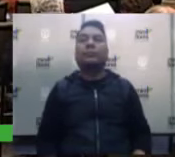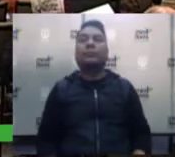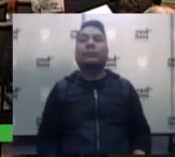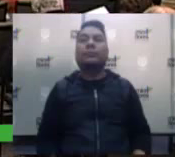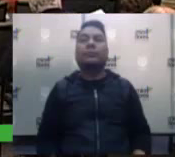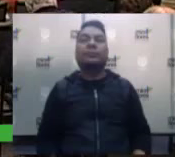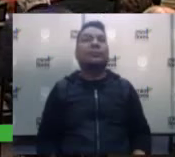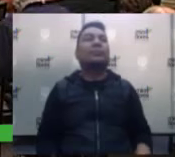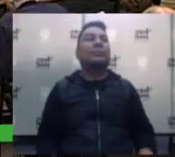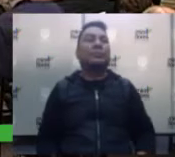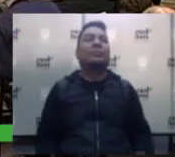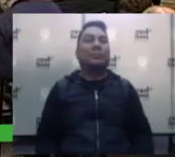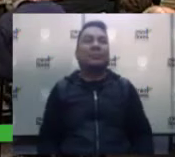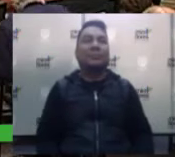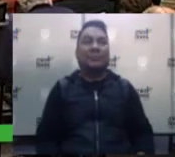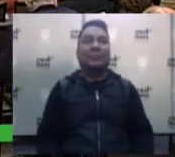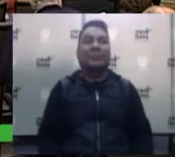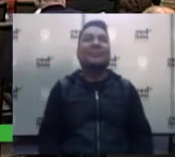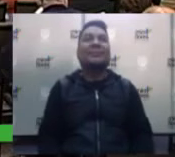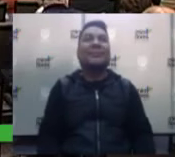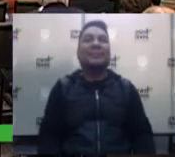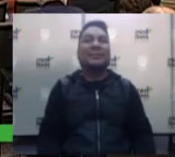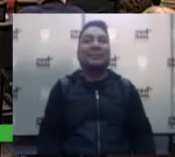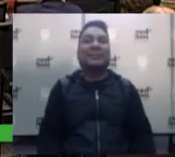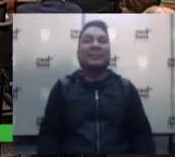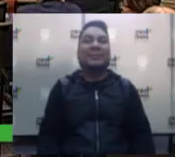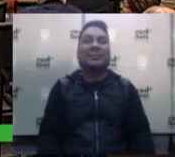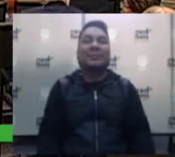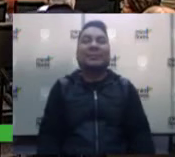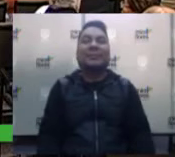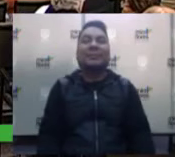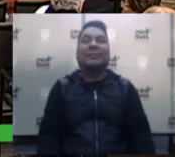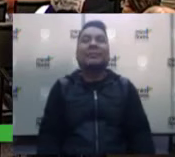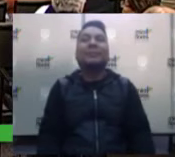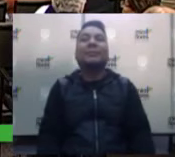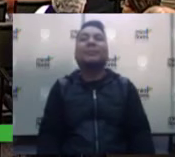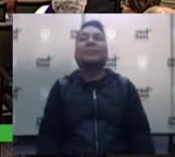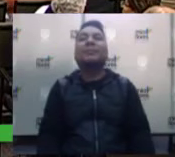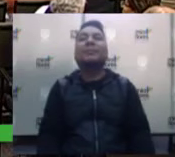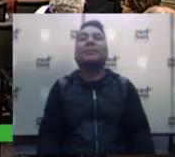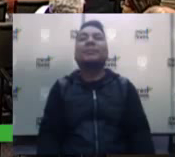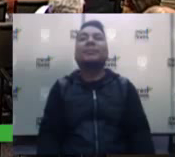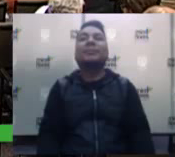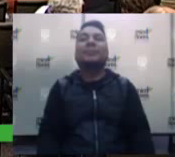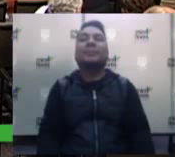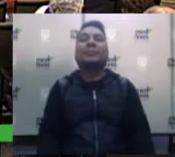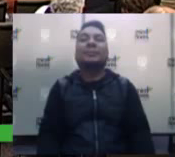Volvemos a introducir el último bloque de bolillas al ánfora.